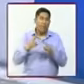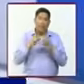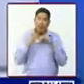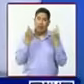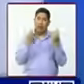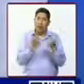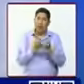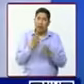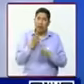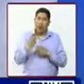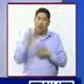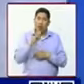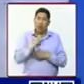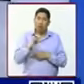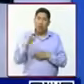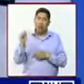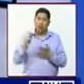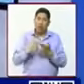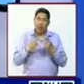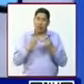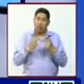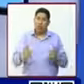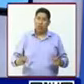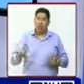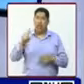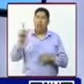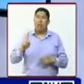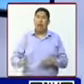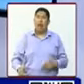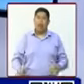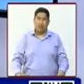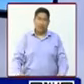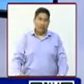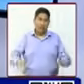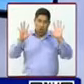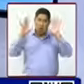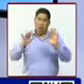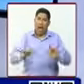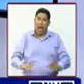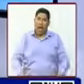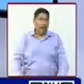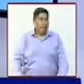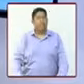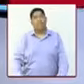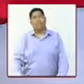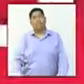departamentos afectados, entre ellos Cochabamba, Potosí, La Paz, entre otros.